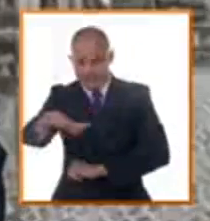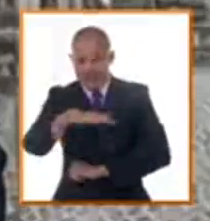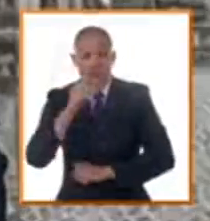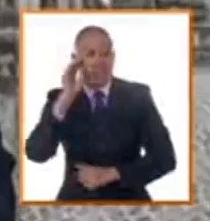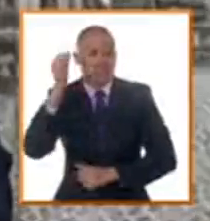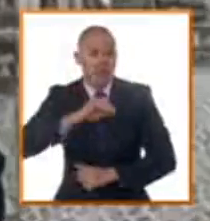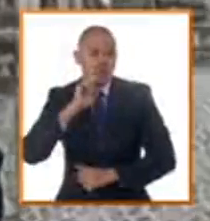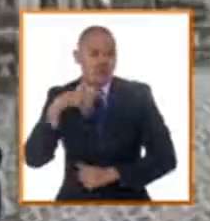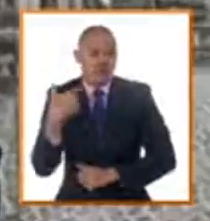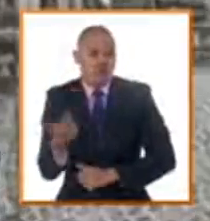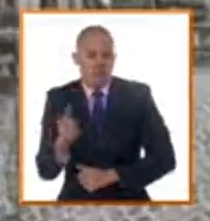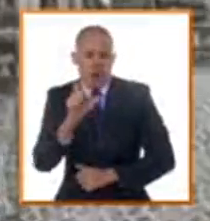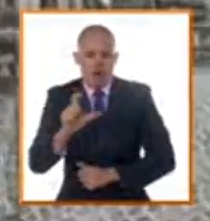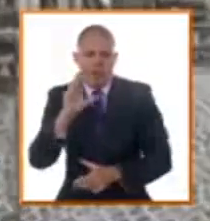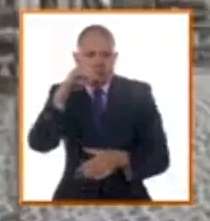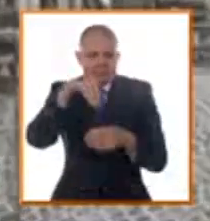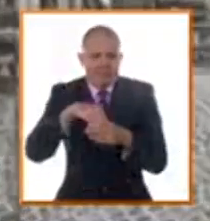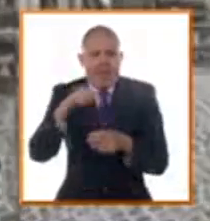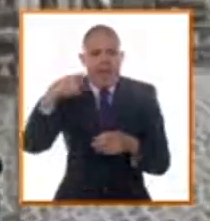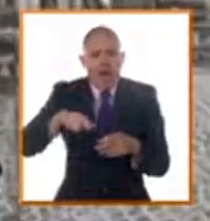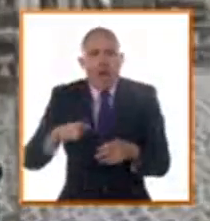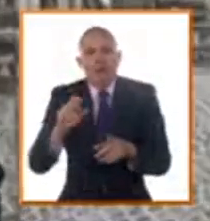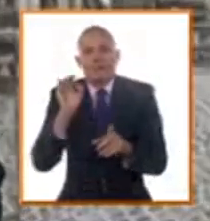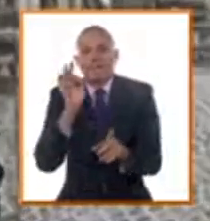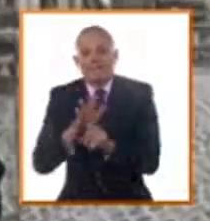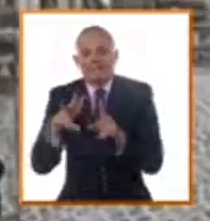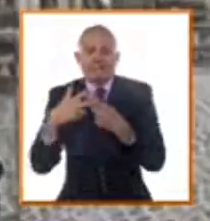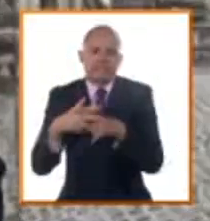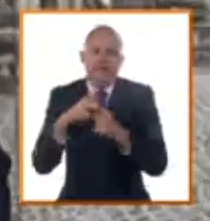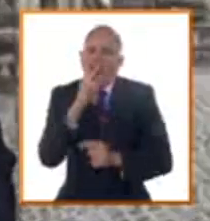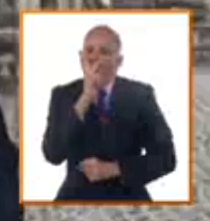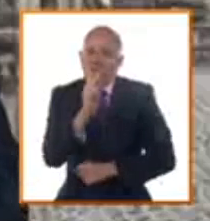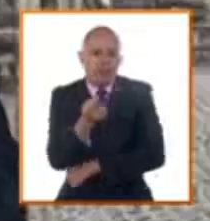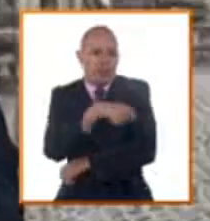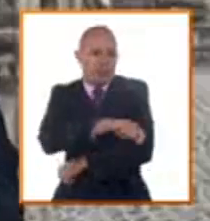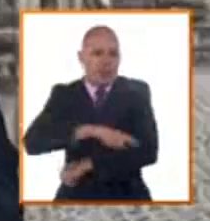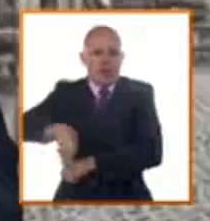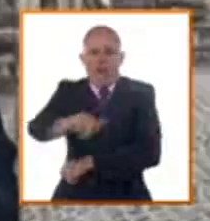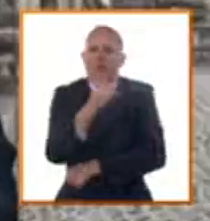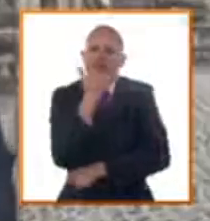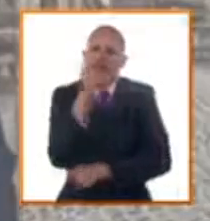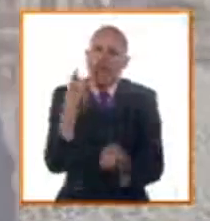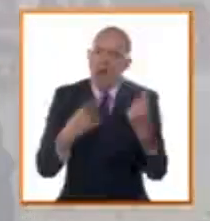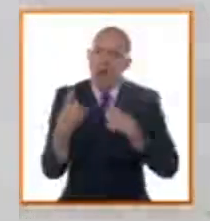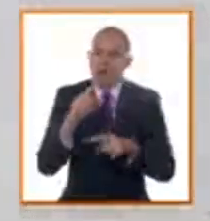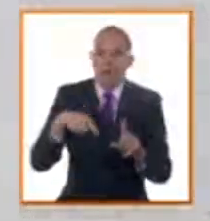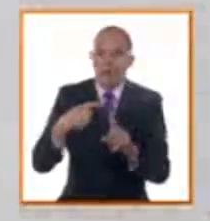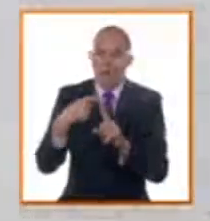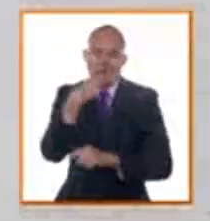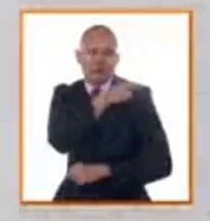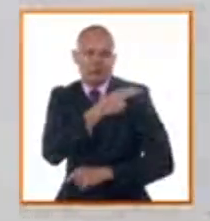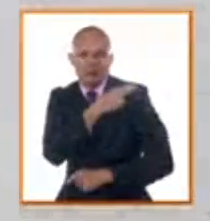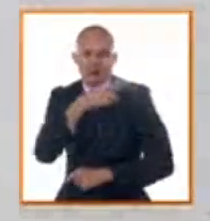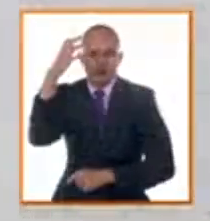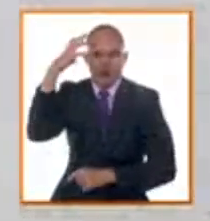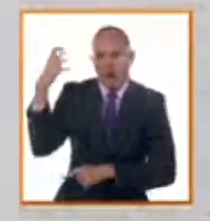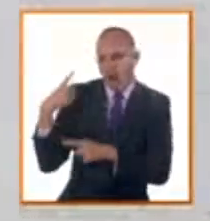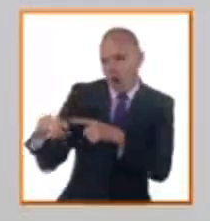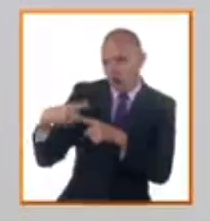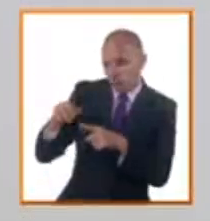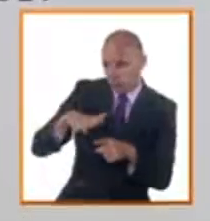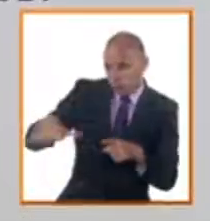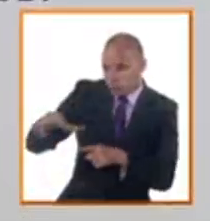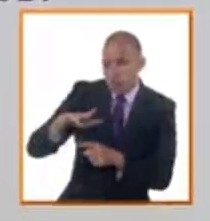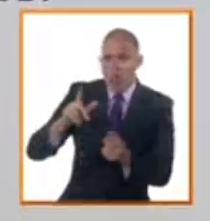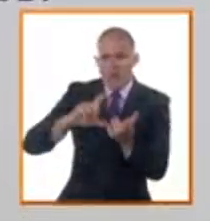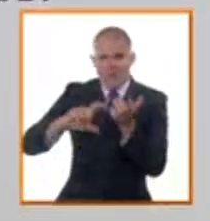esta recuperación que por supuesto involucra a toda la población y a los principales directivos del gobierno y del partido de nuestro